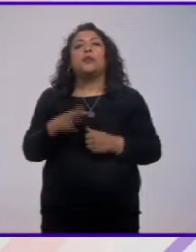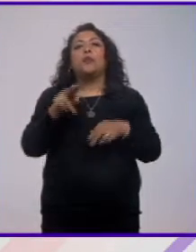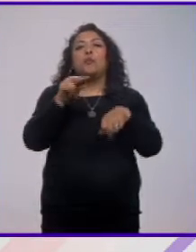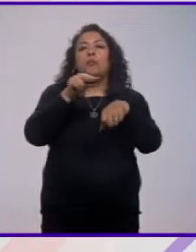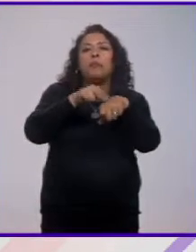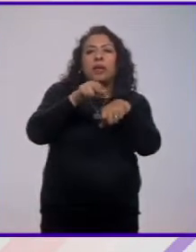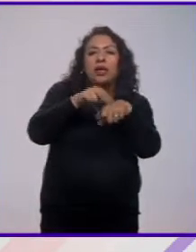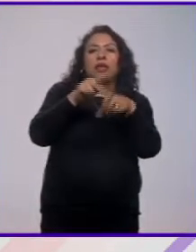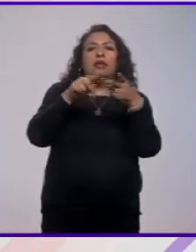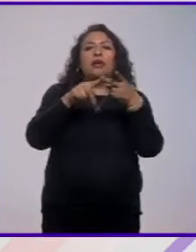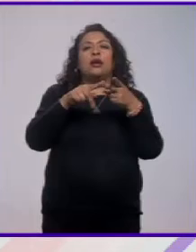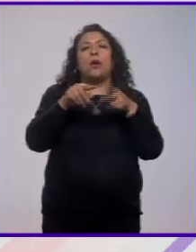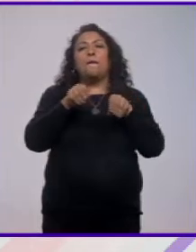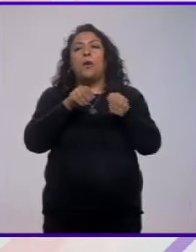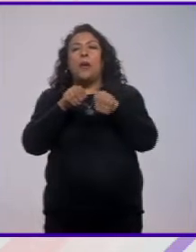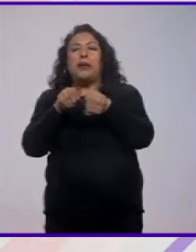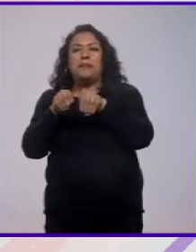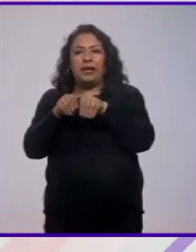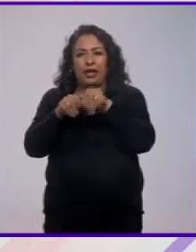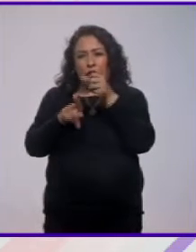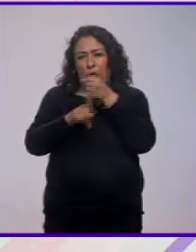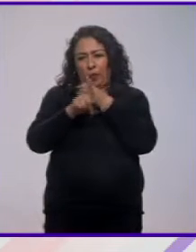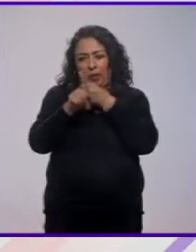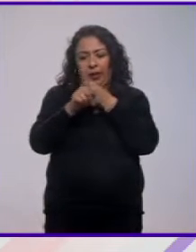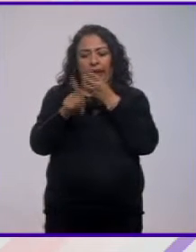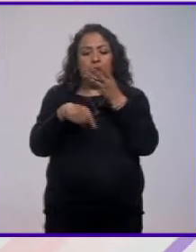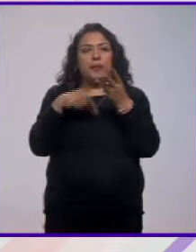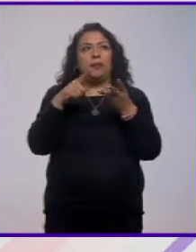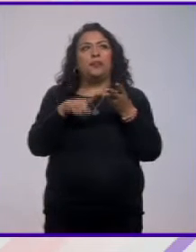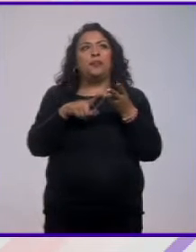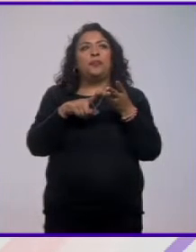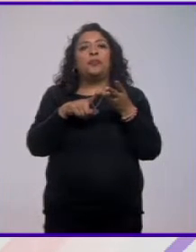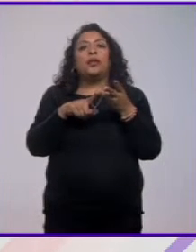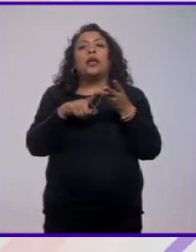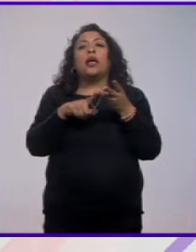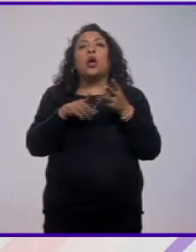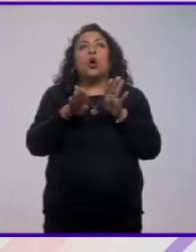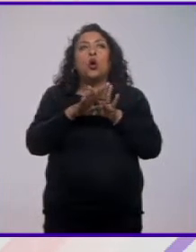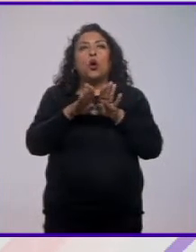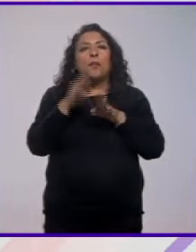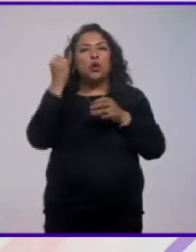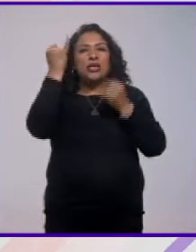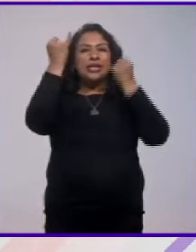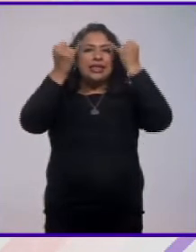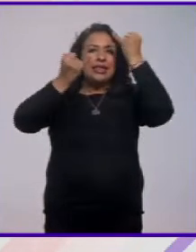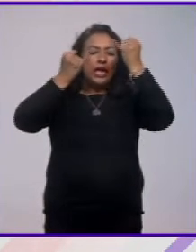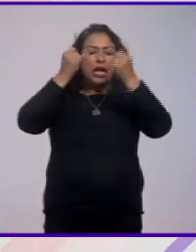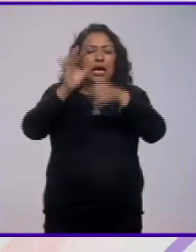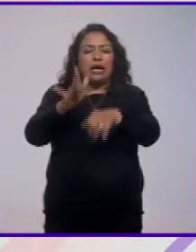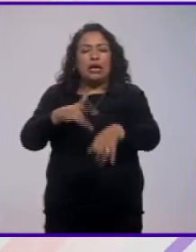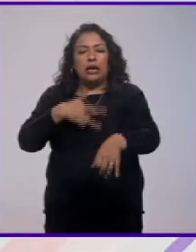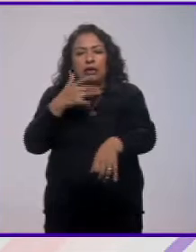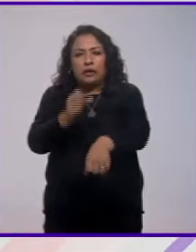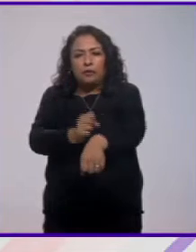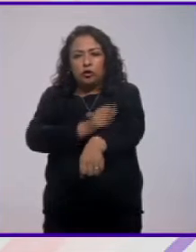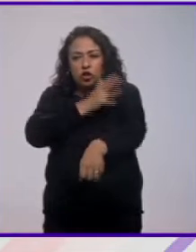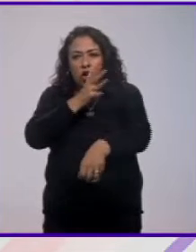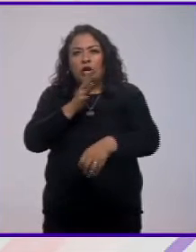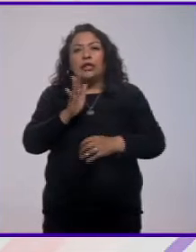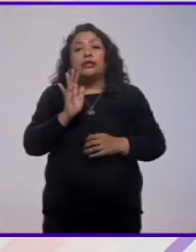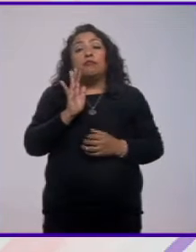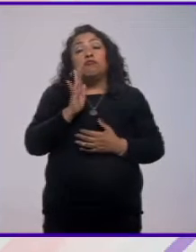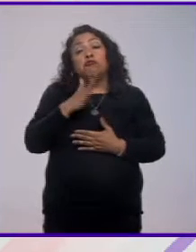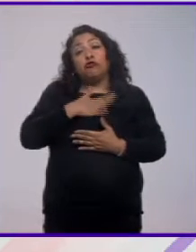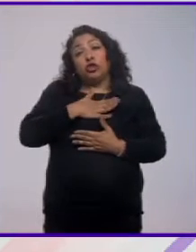médica, la parte psicomotriz, la parte de elaboración de las ideas y las emociones. Entonces yo